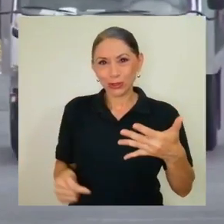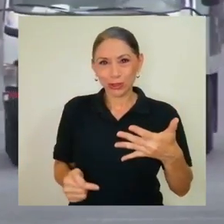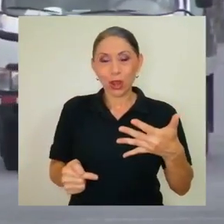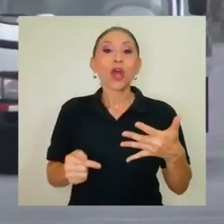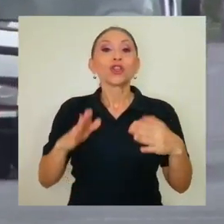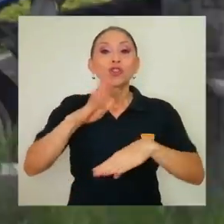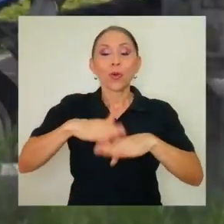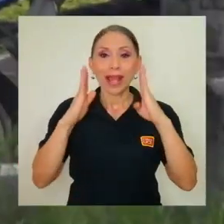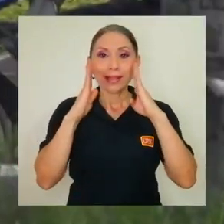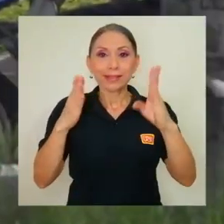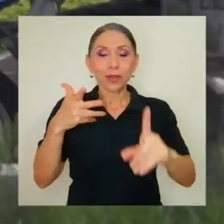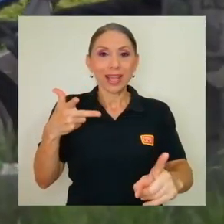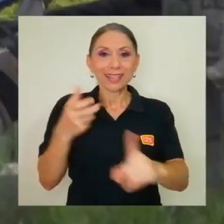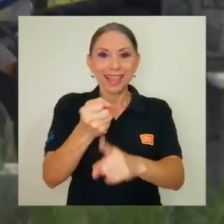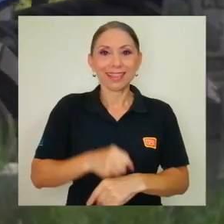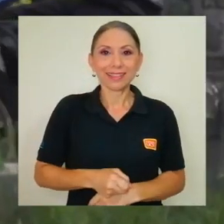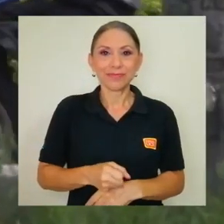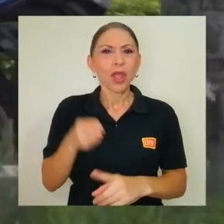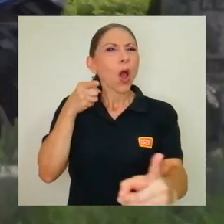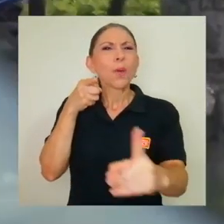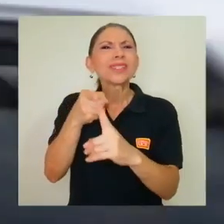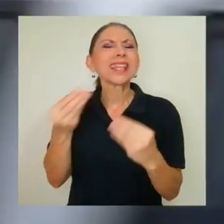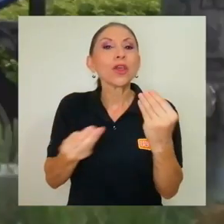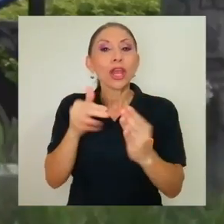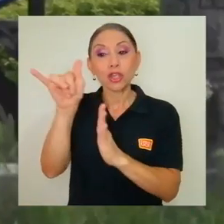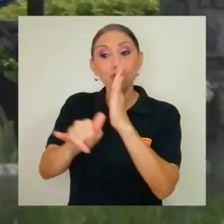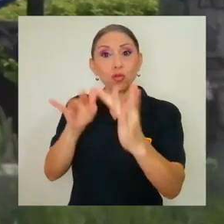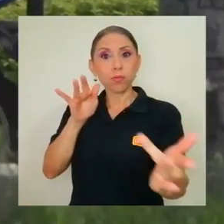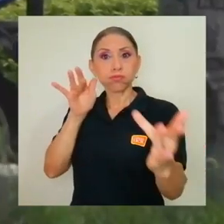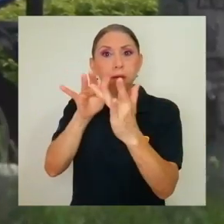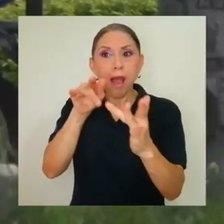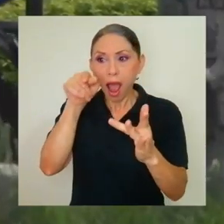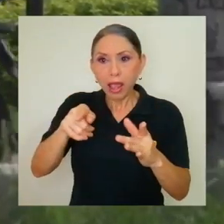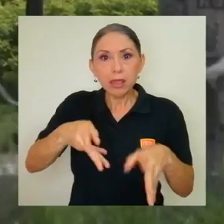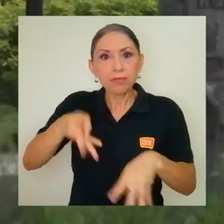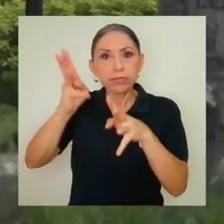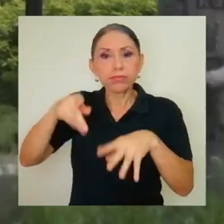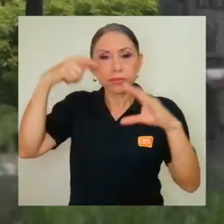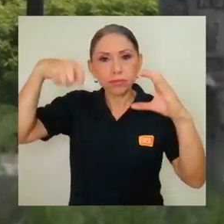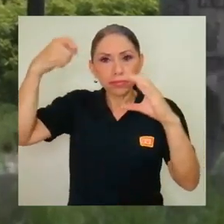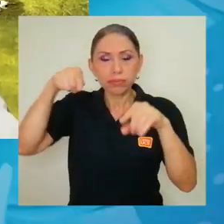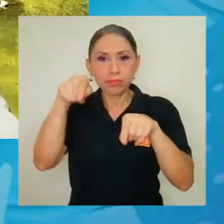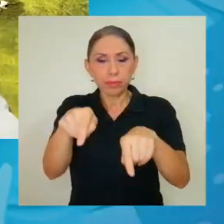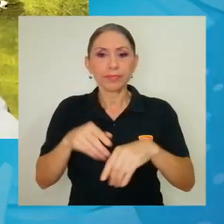accidentes. El objetivo era crear un canal de YouTube donde se compartieran estos recursos.